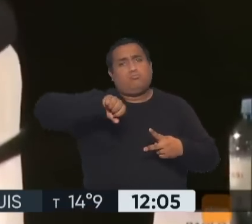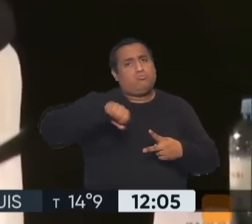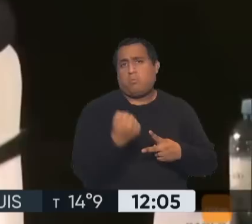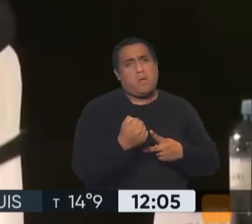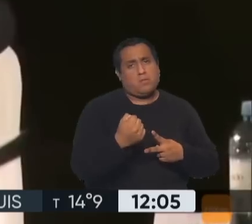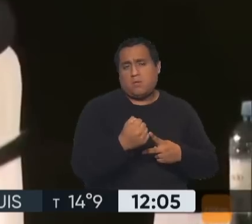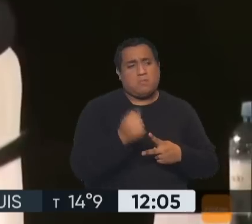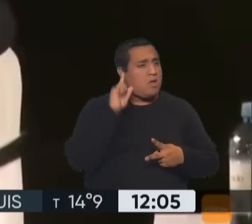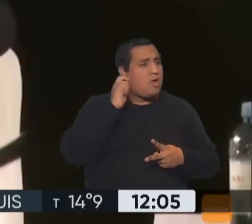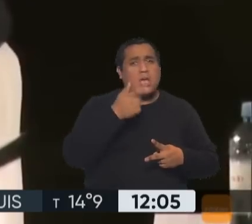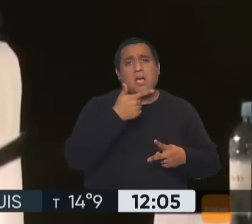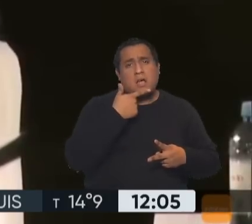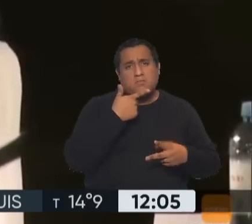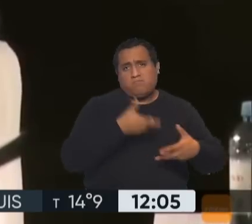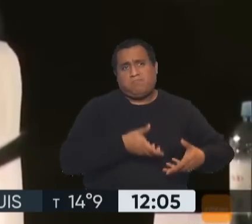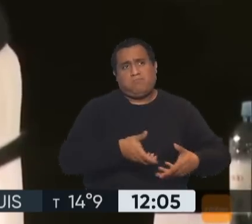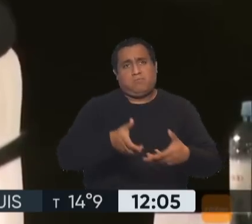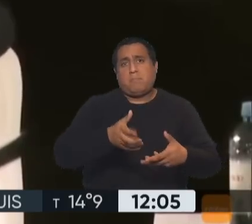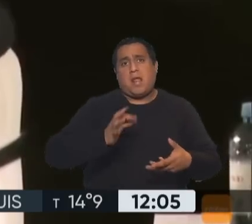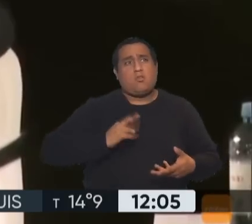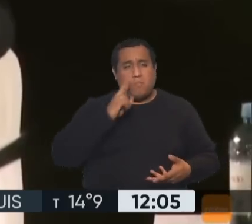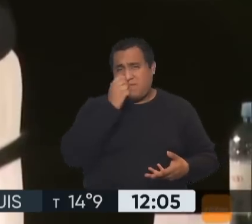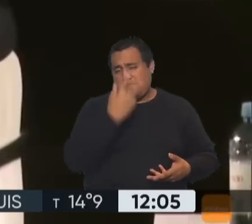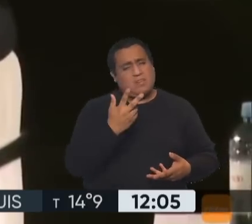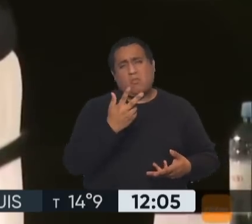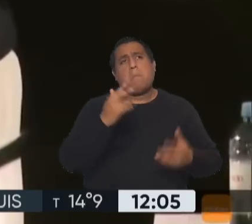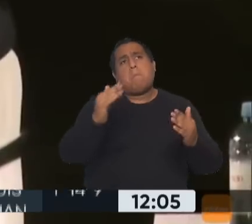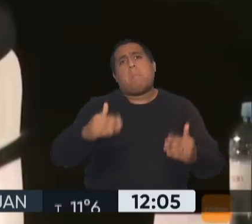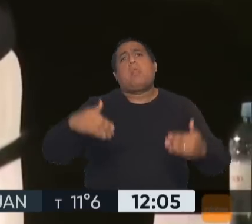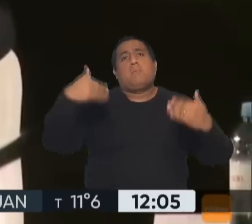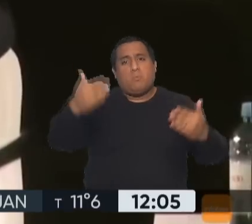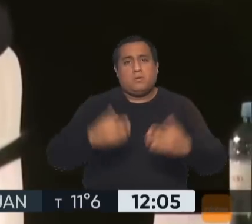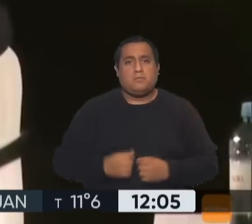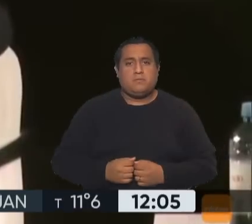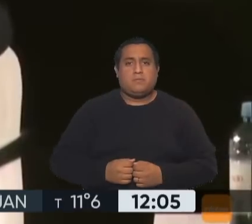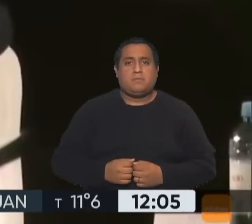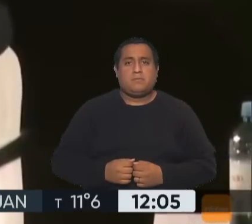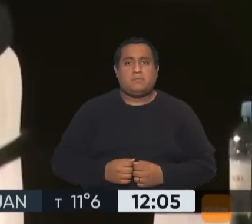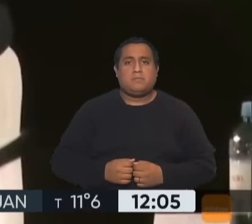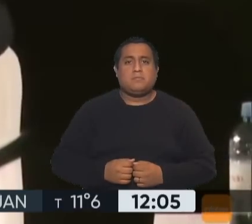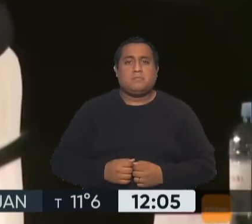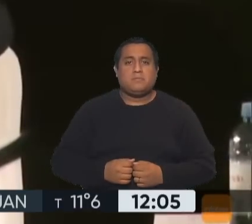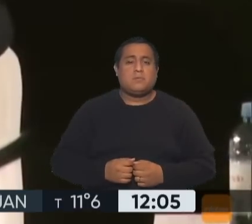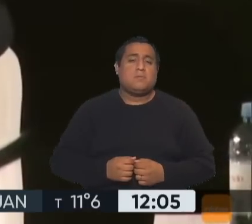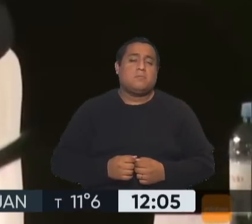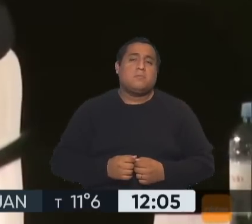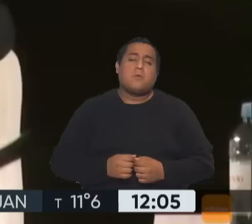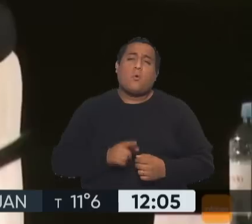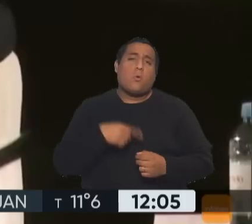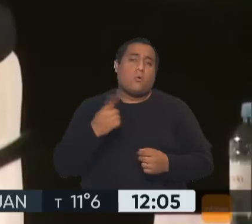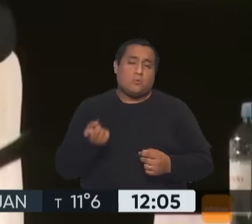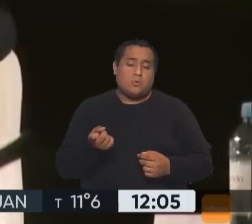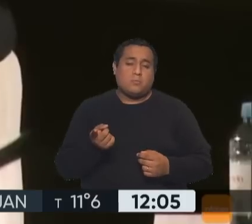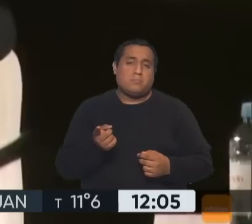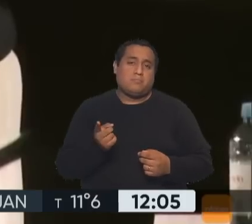olvidarse del gasducto para el 2023 y hacer otra licitación más adelante, o a nosotros, y lo que hizo con